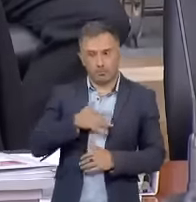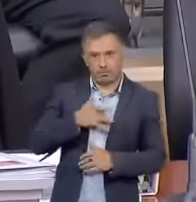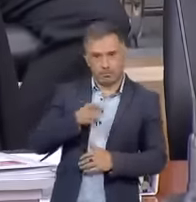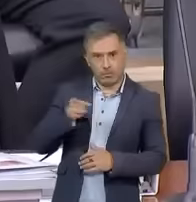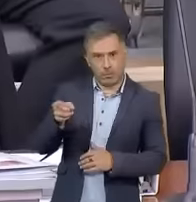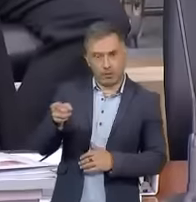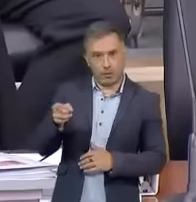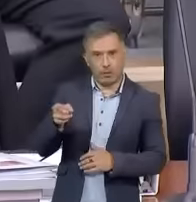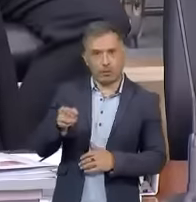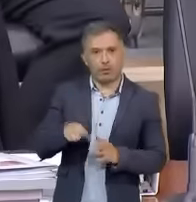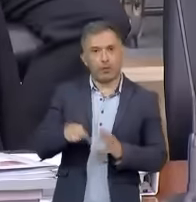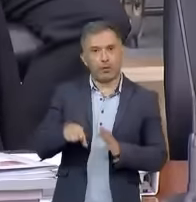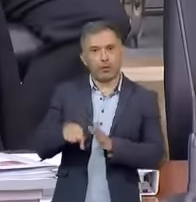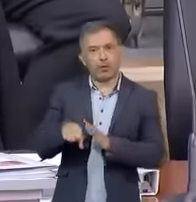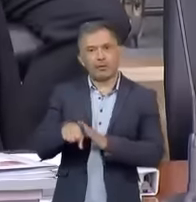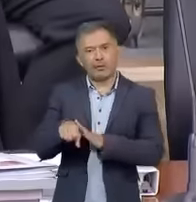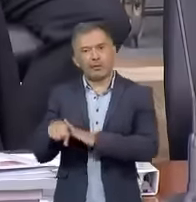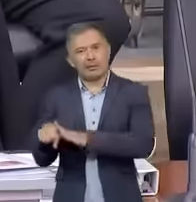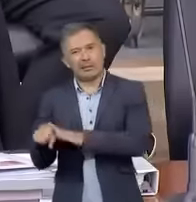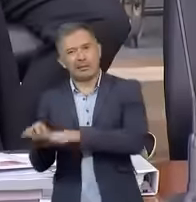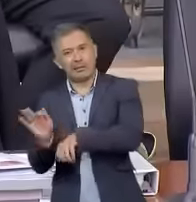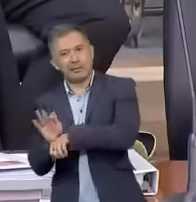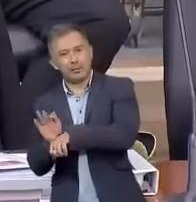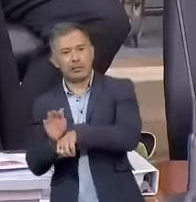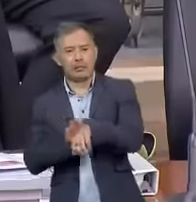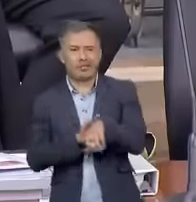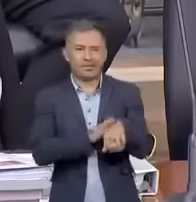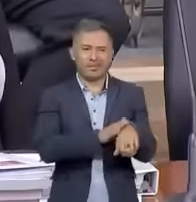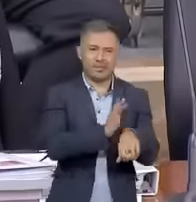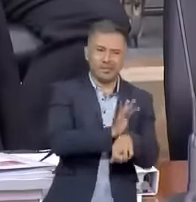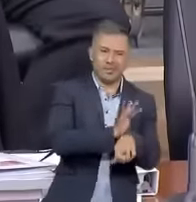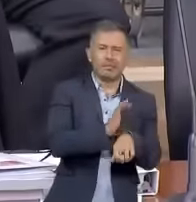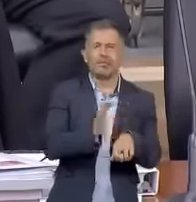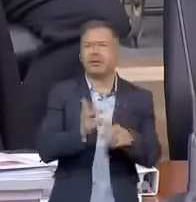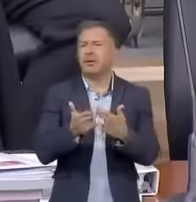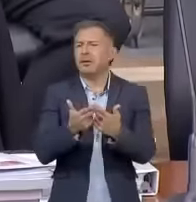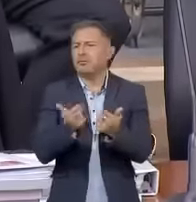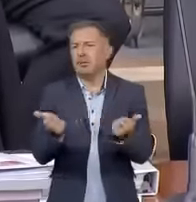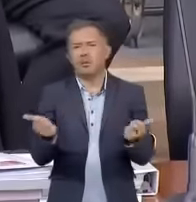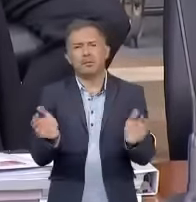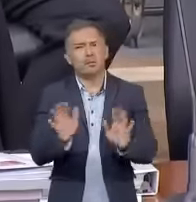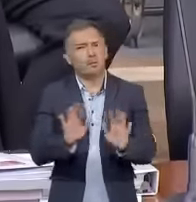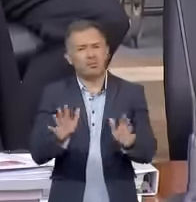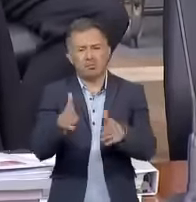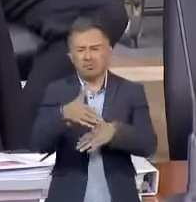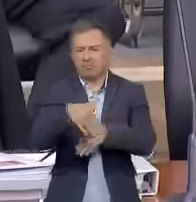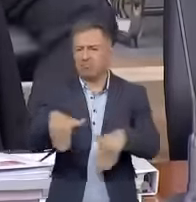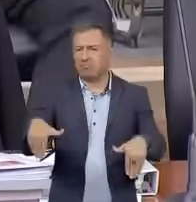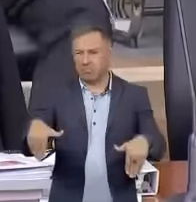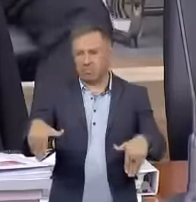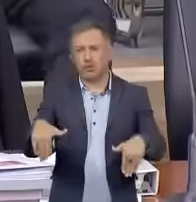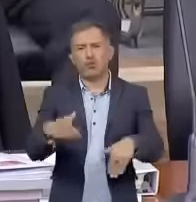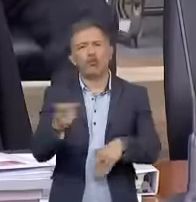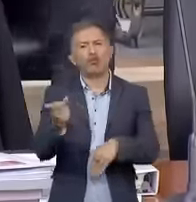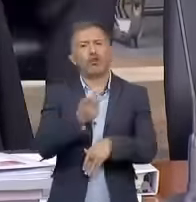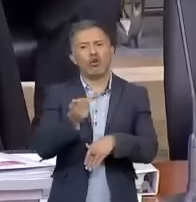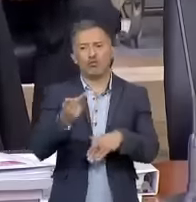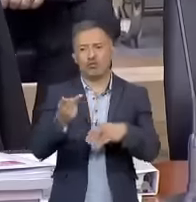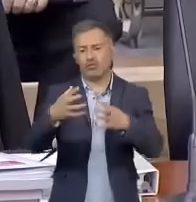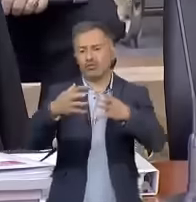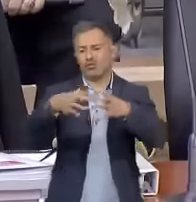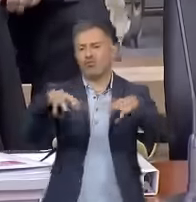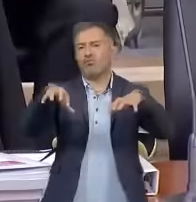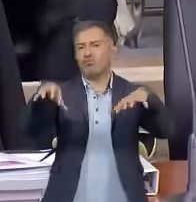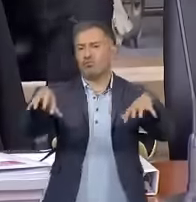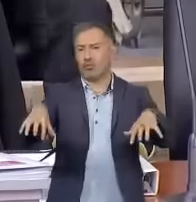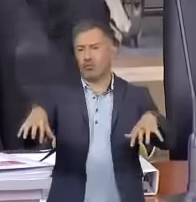carga hacia alguno de los bloques que está buscando de las dos posiciones que hay por encabezar los